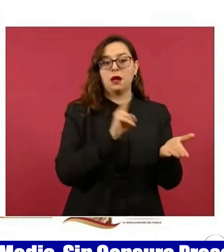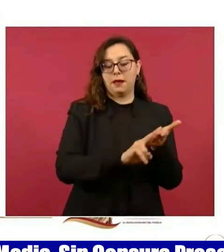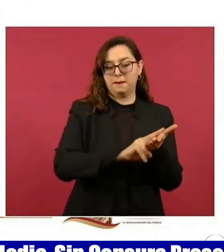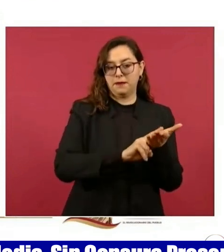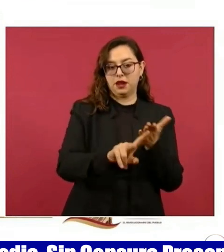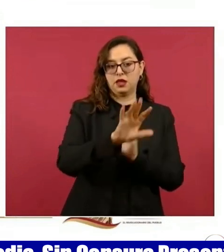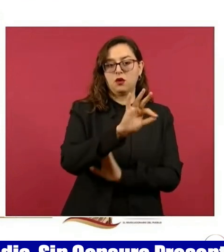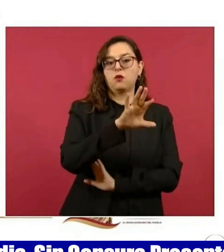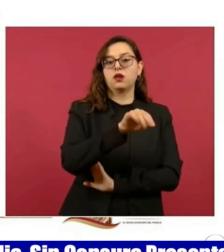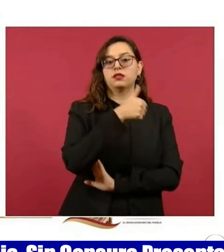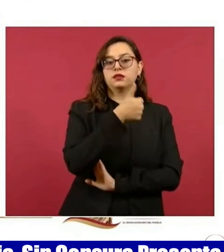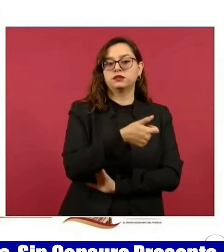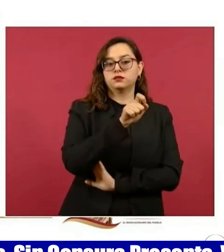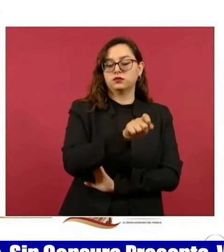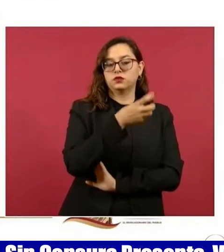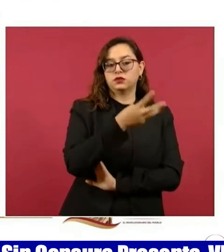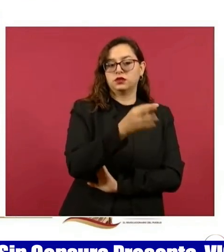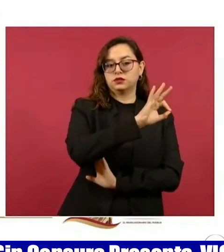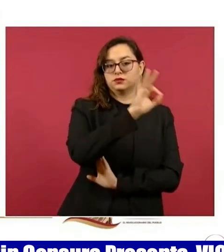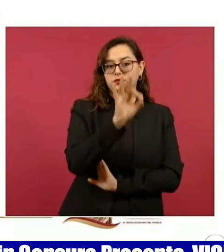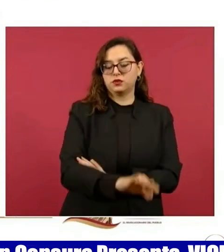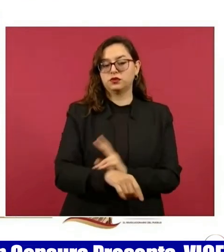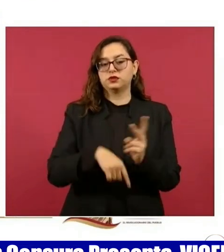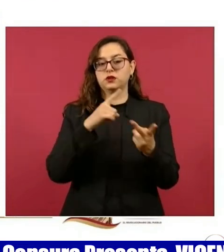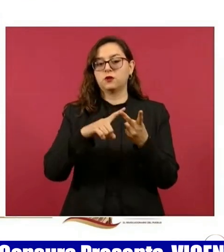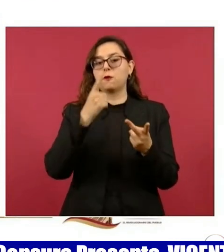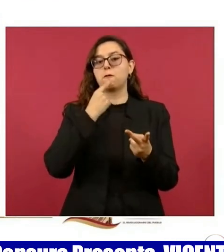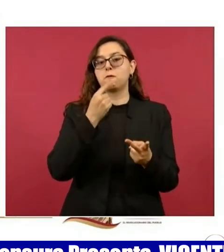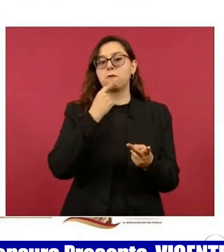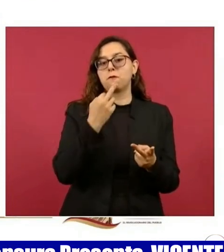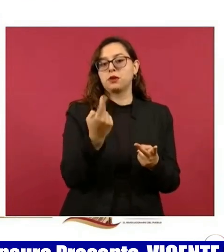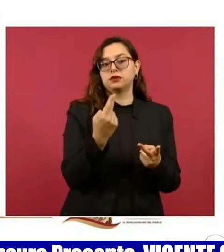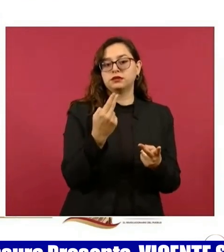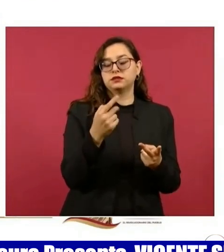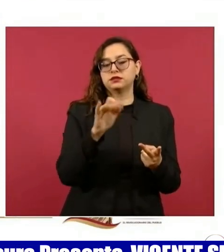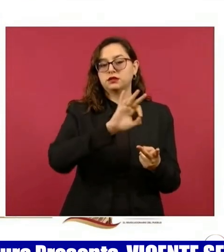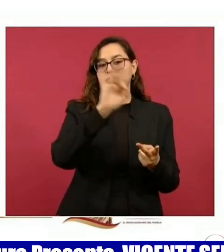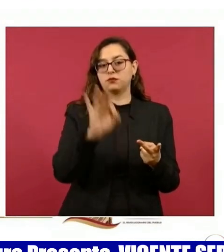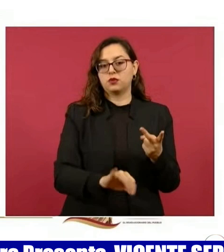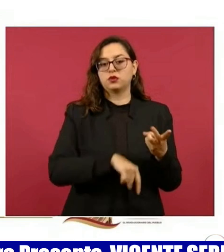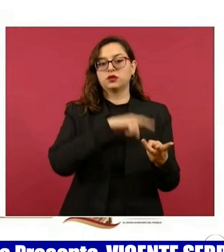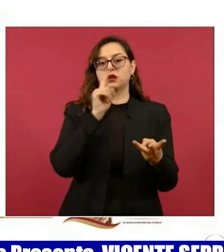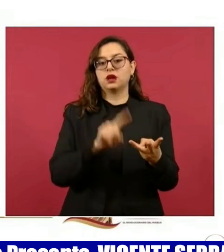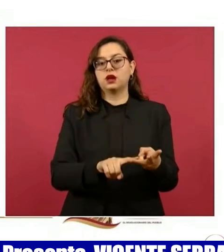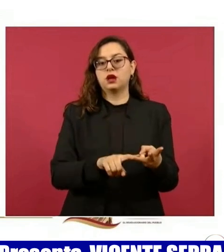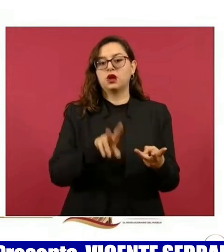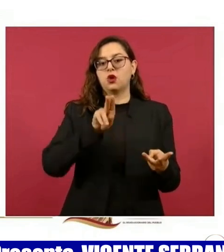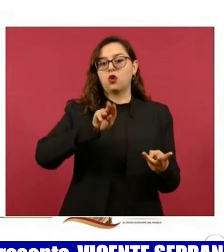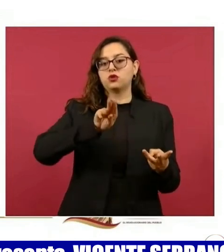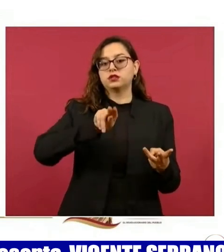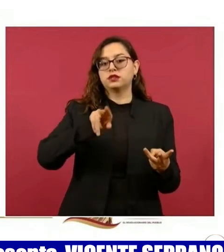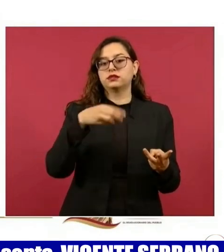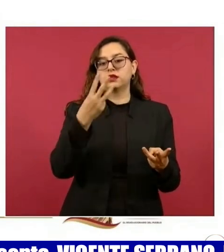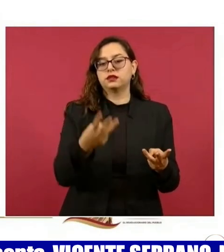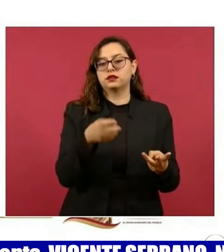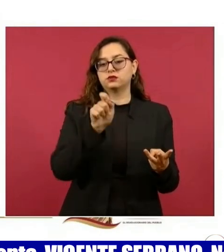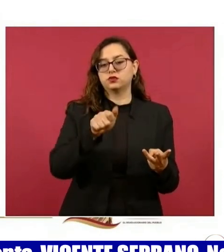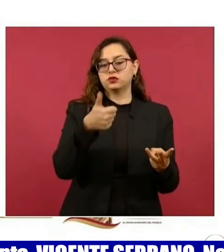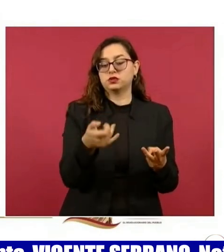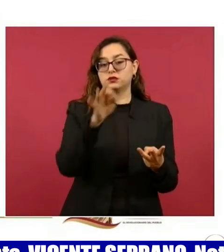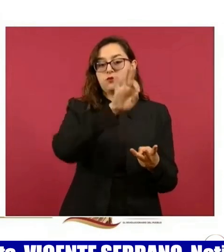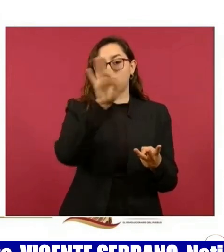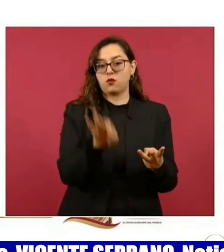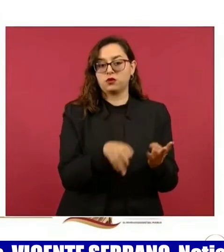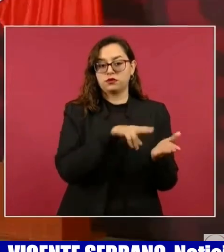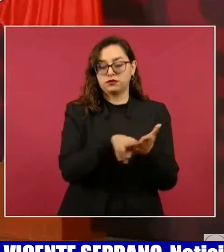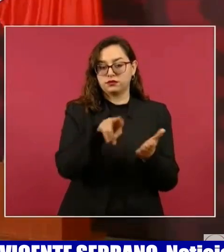ciento para la gasolina regular, 25.3 por ciento para la premium y 83.6 por ciento para el